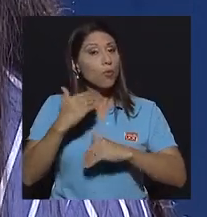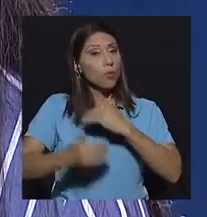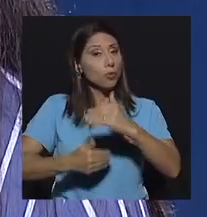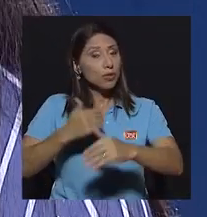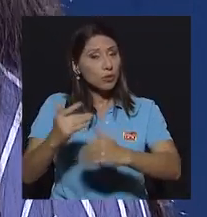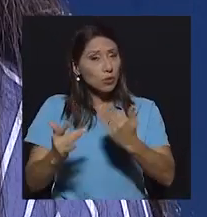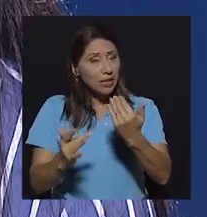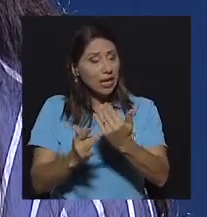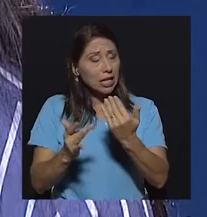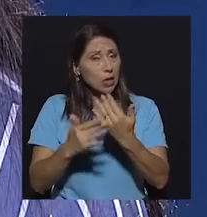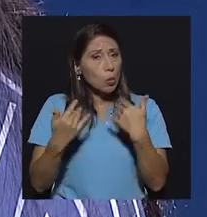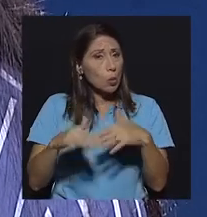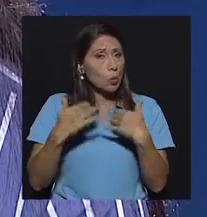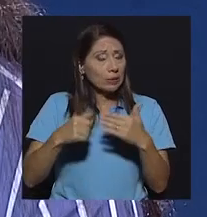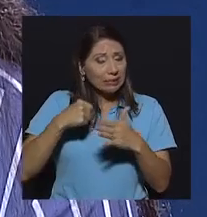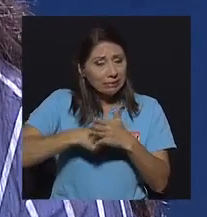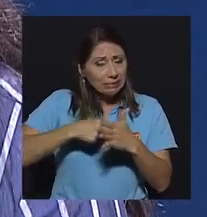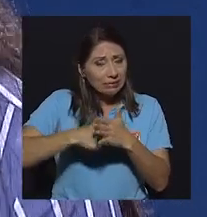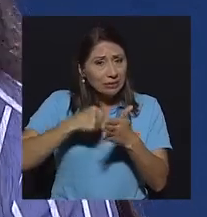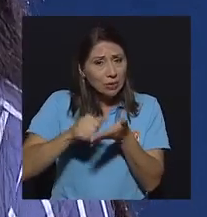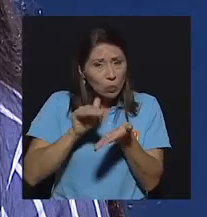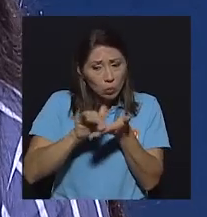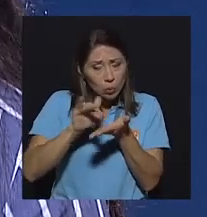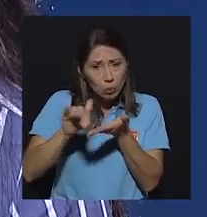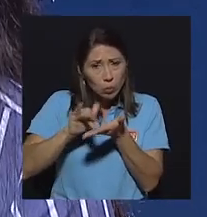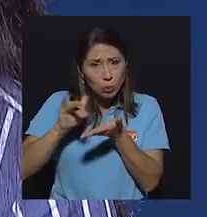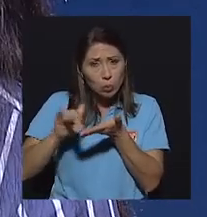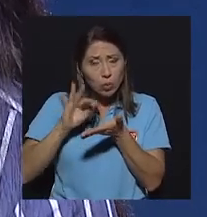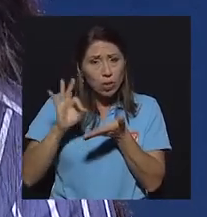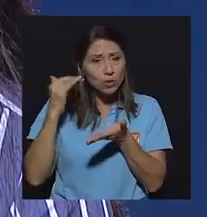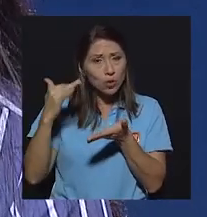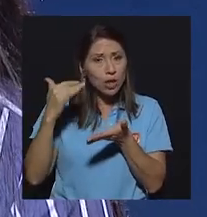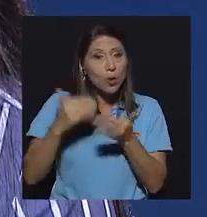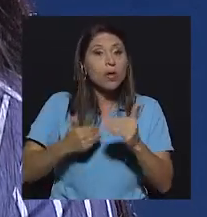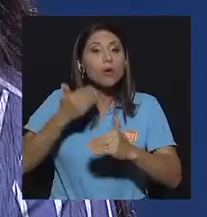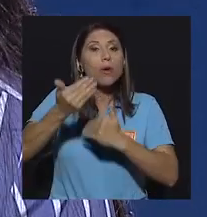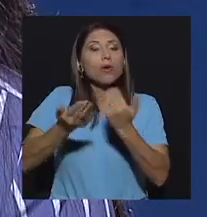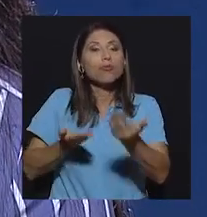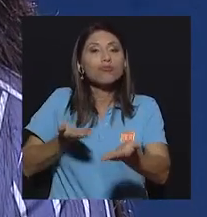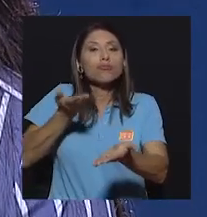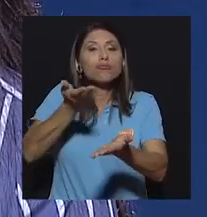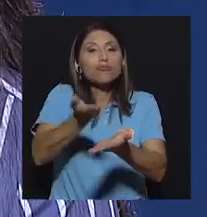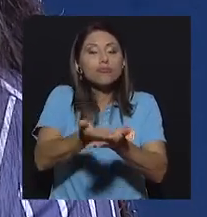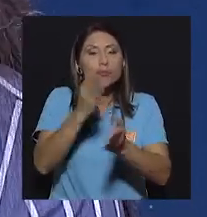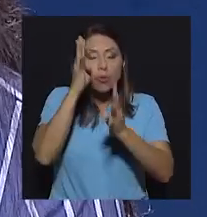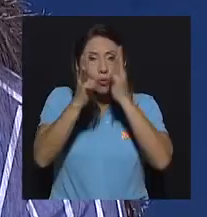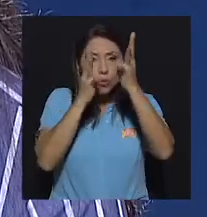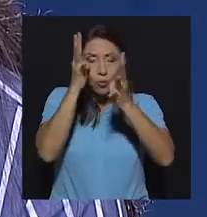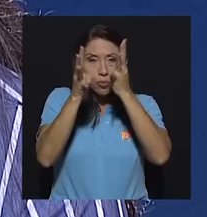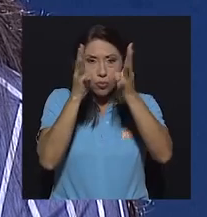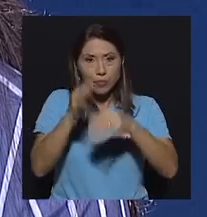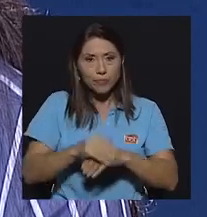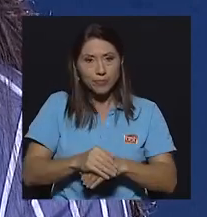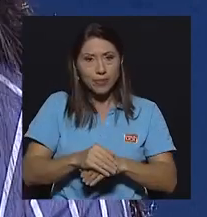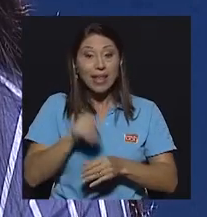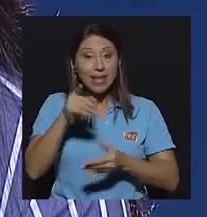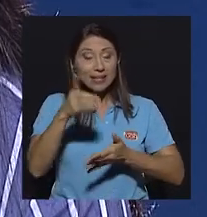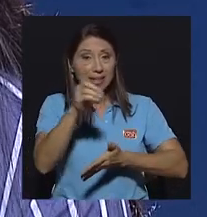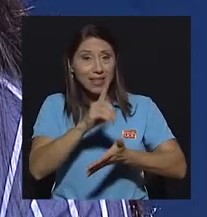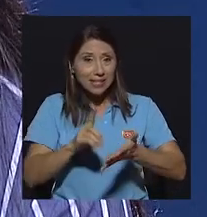técnico exhaustivo de limpiar el sonido y luego proponer algo de forma creativa. Entonces, este diseño